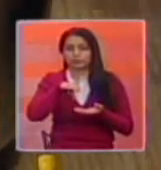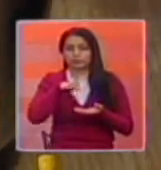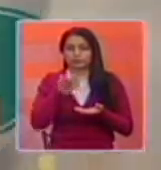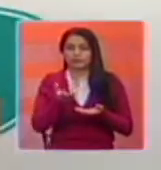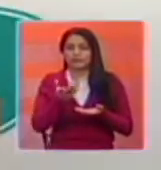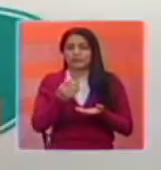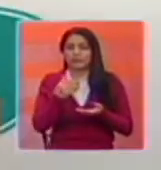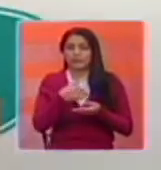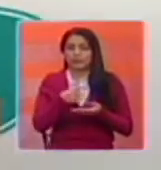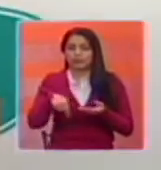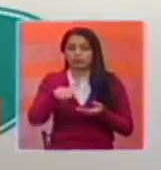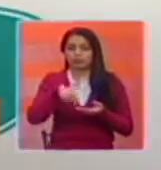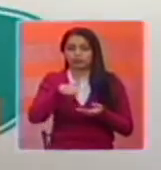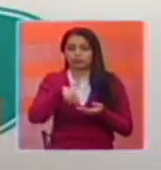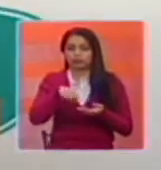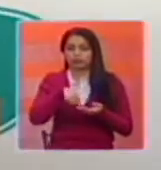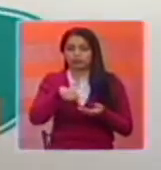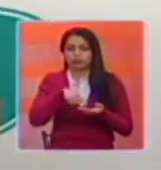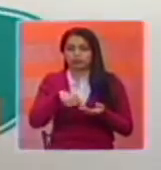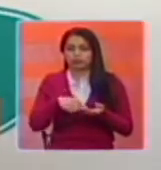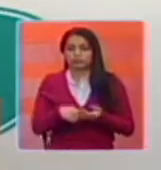Para batir, ¿verdad?